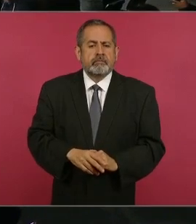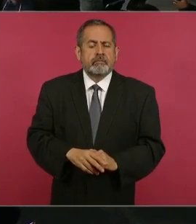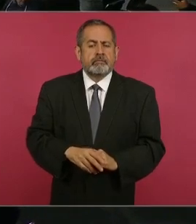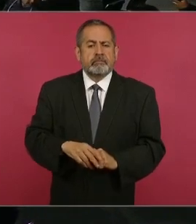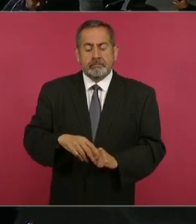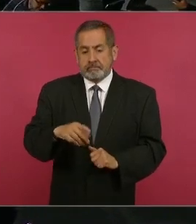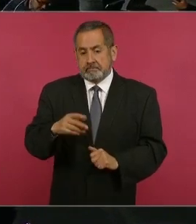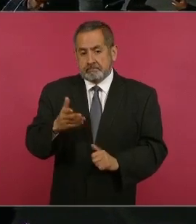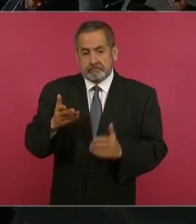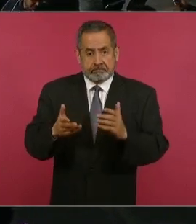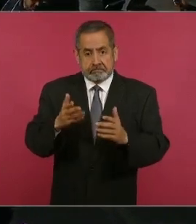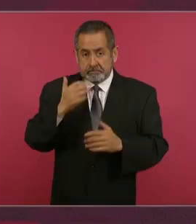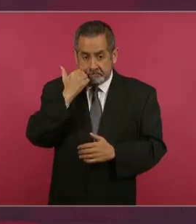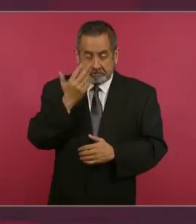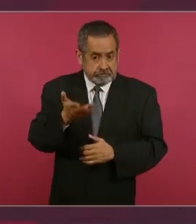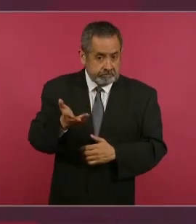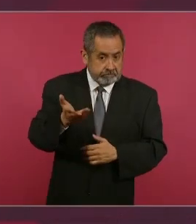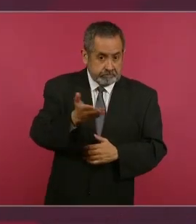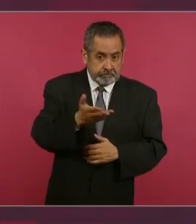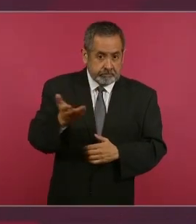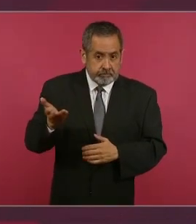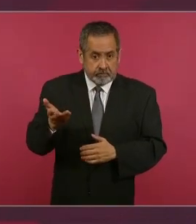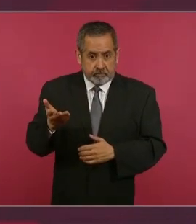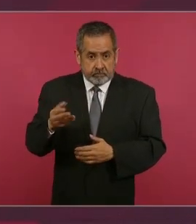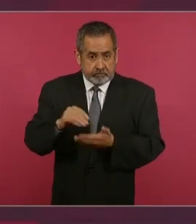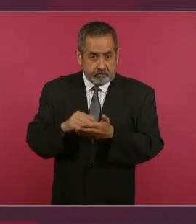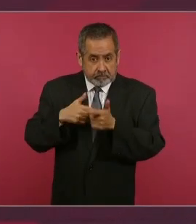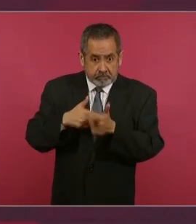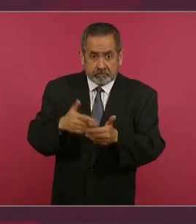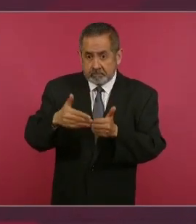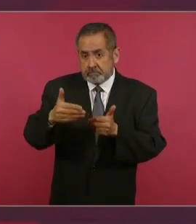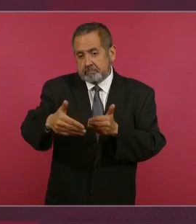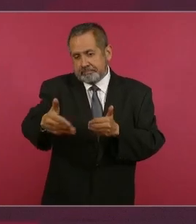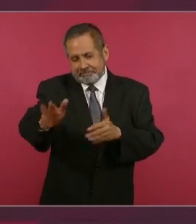Y si quieren, les sigo.